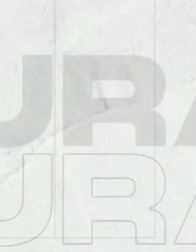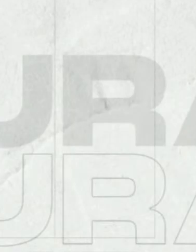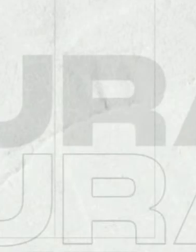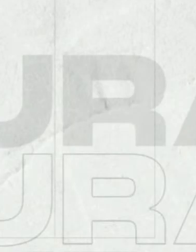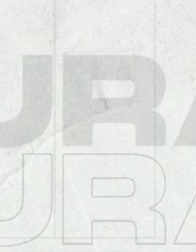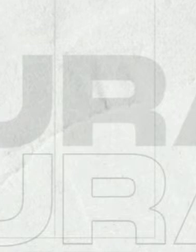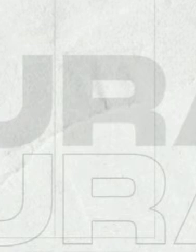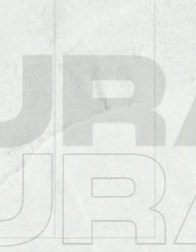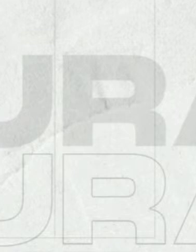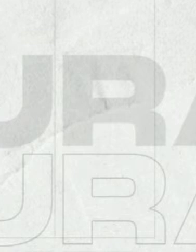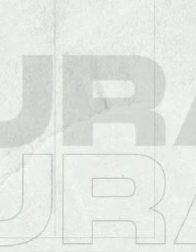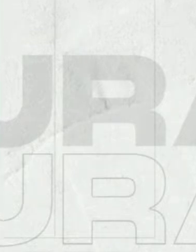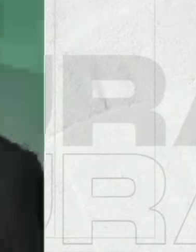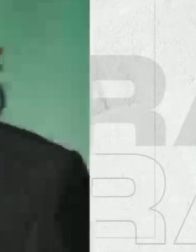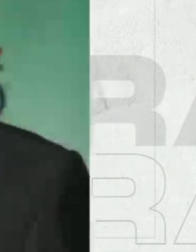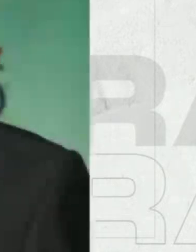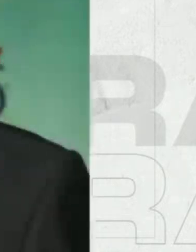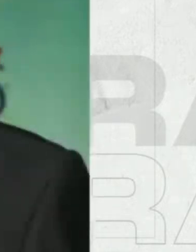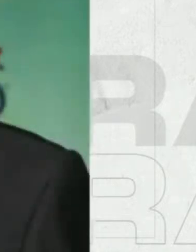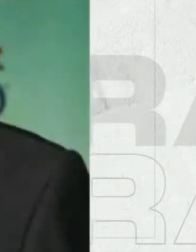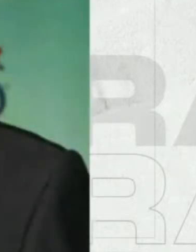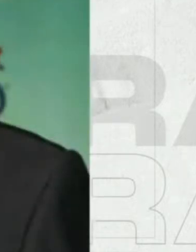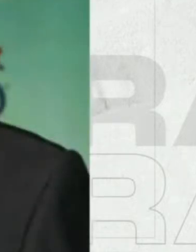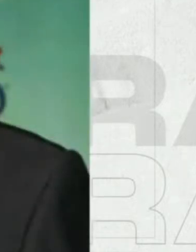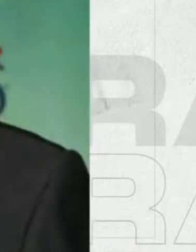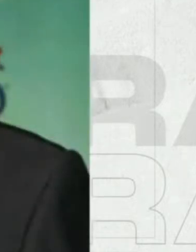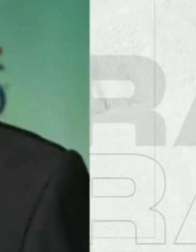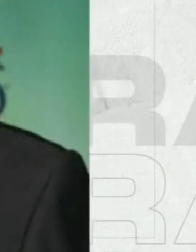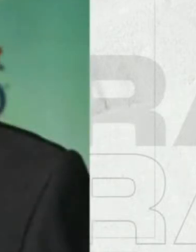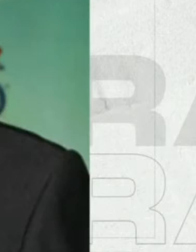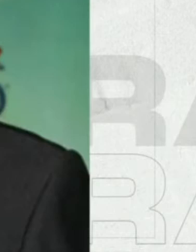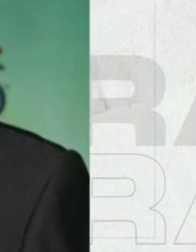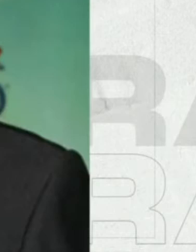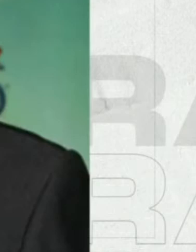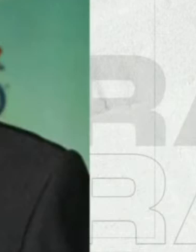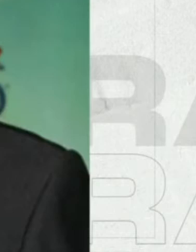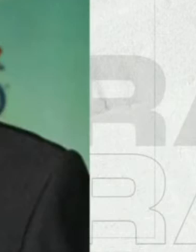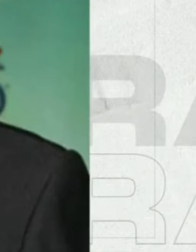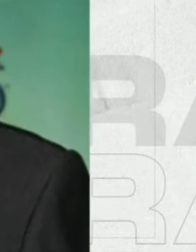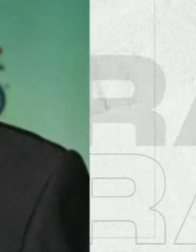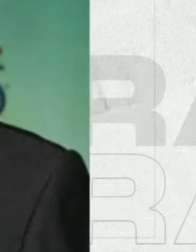señor. Ojalá que me traigan algo de Dublín.